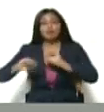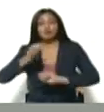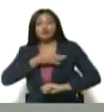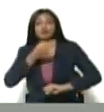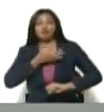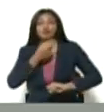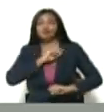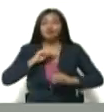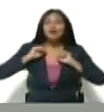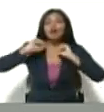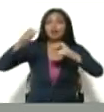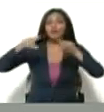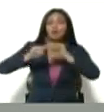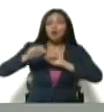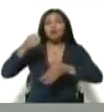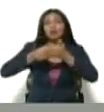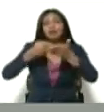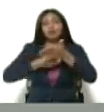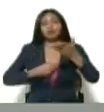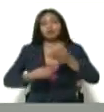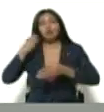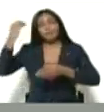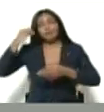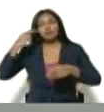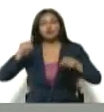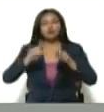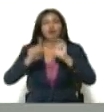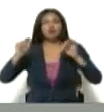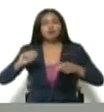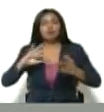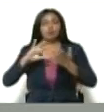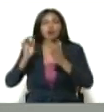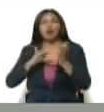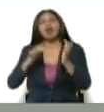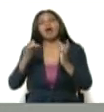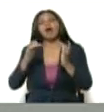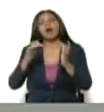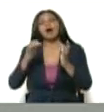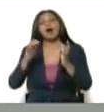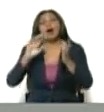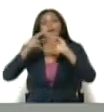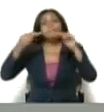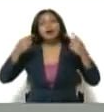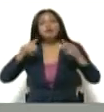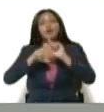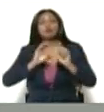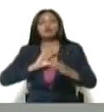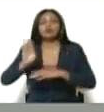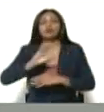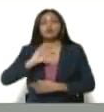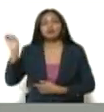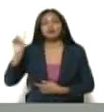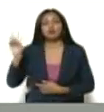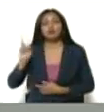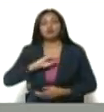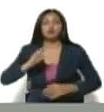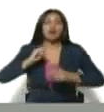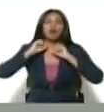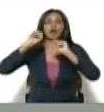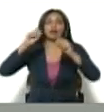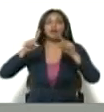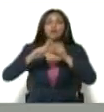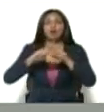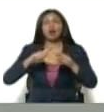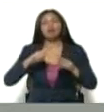y ganemos la batalla de la opinión pública por la paz, por la independencia y la soberanía de Venezuela. A ganar la batalla de la